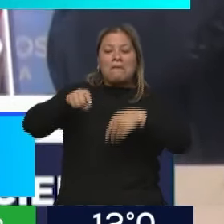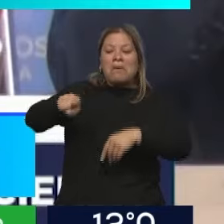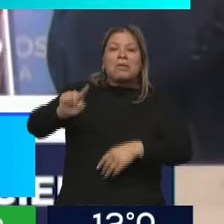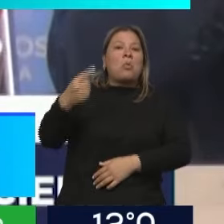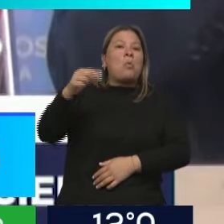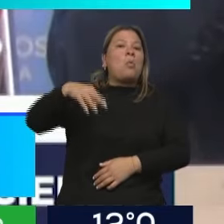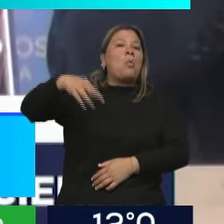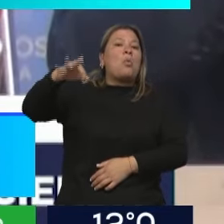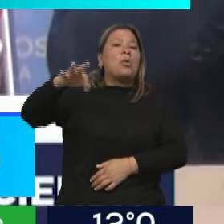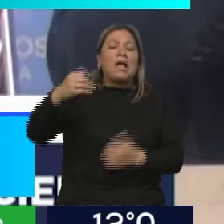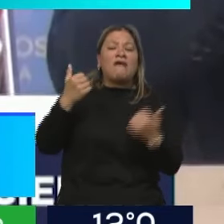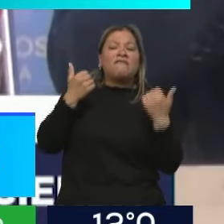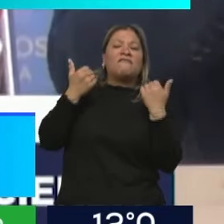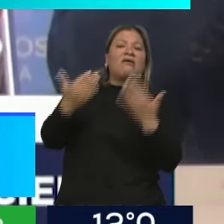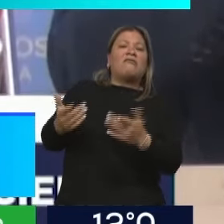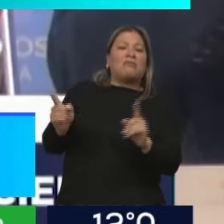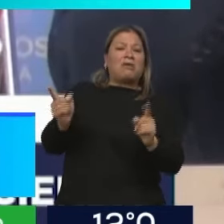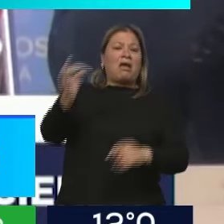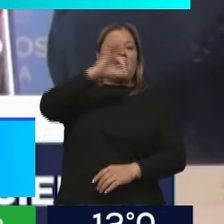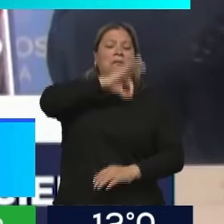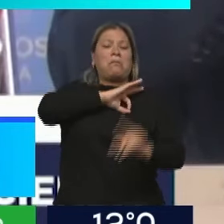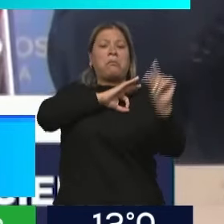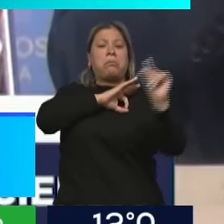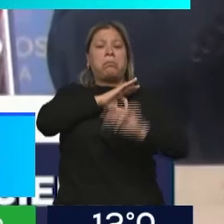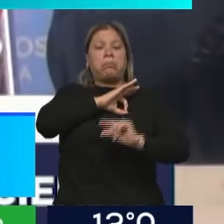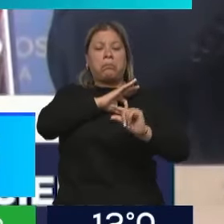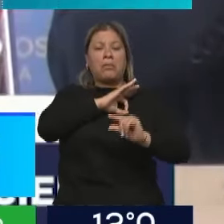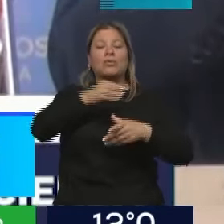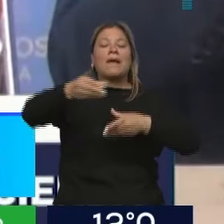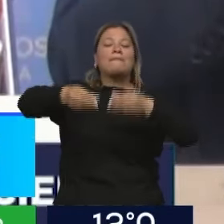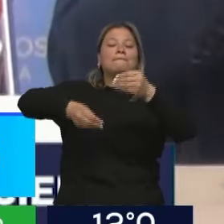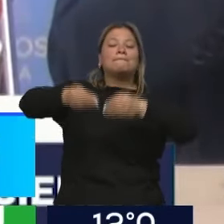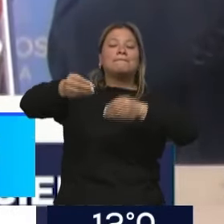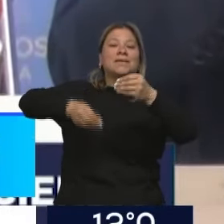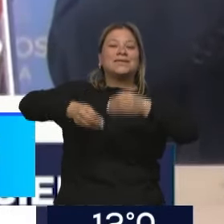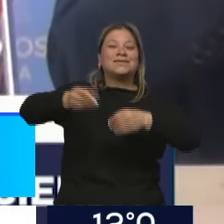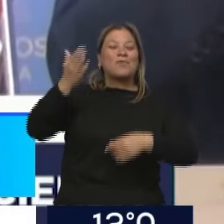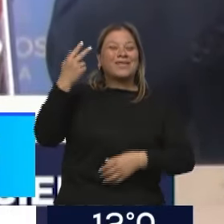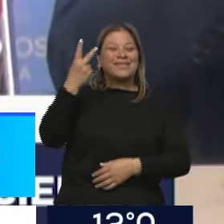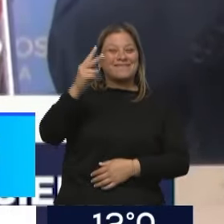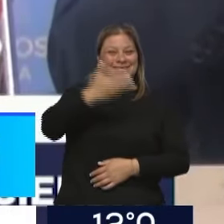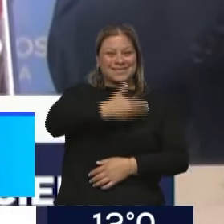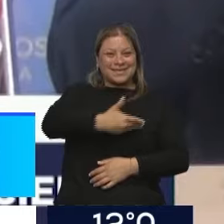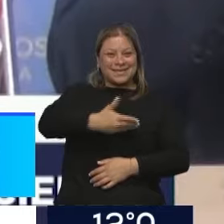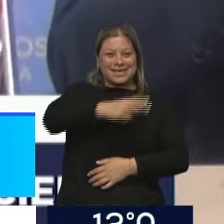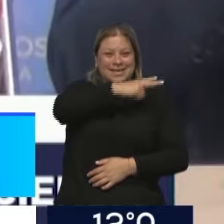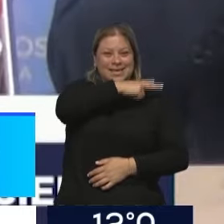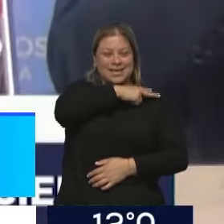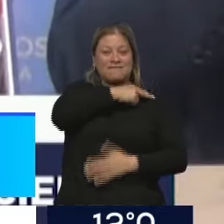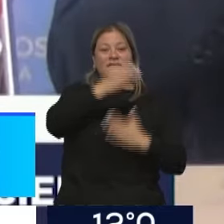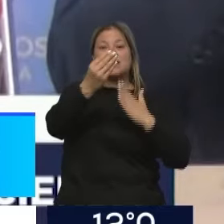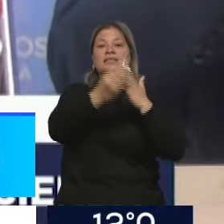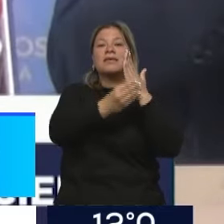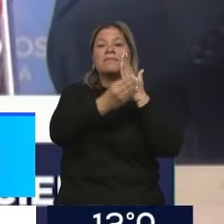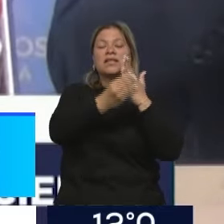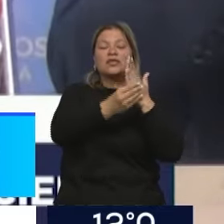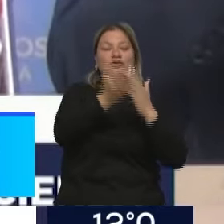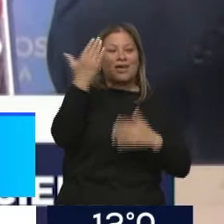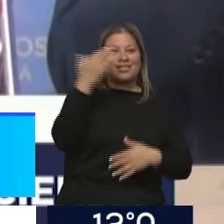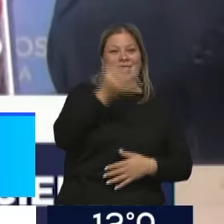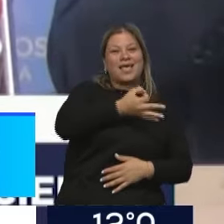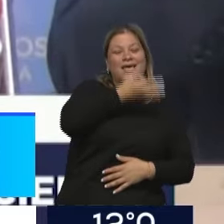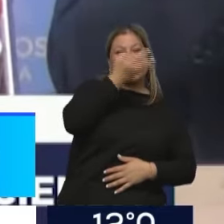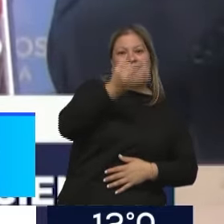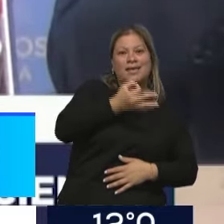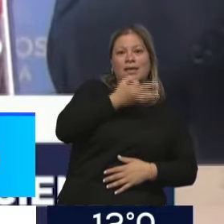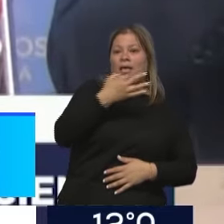favor a la compañía. Es una compañía, como decía el vicejefe de gabinete, que ha tenido que